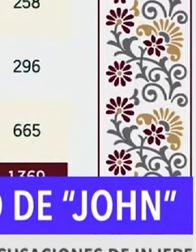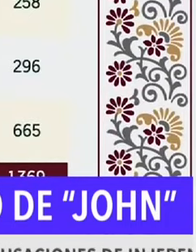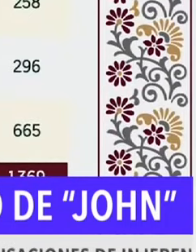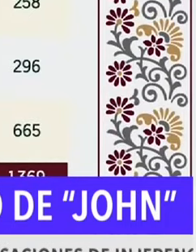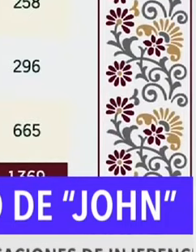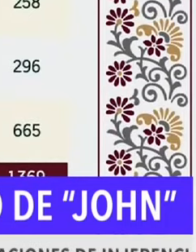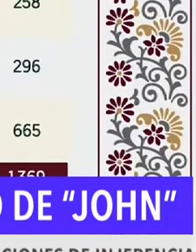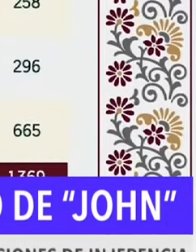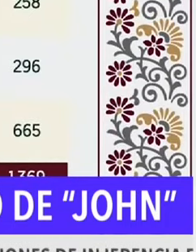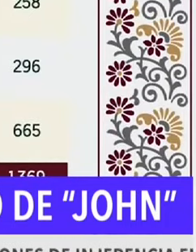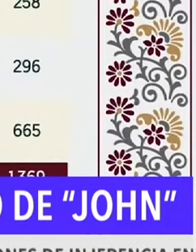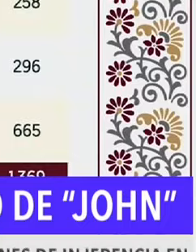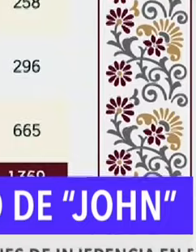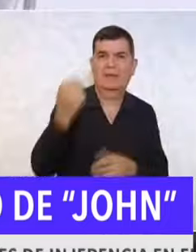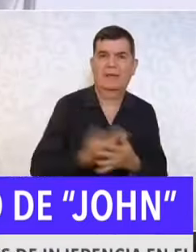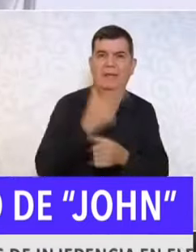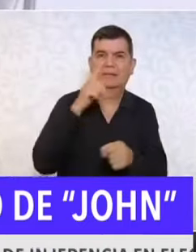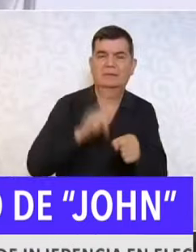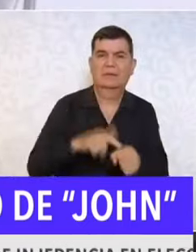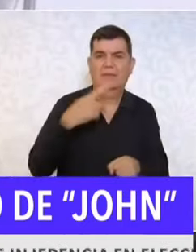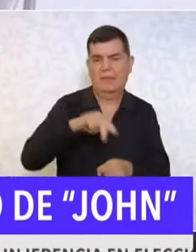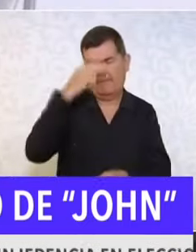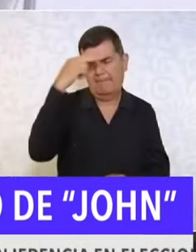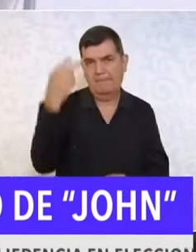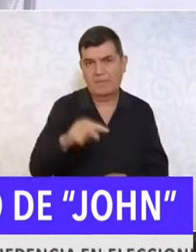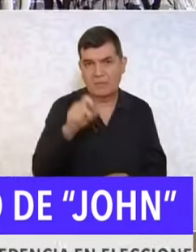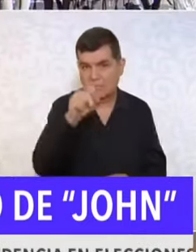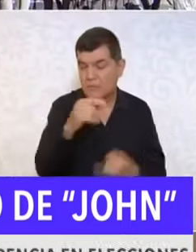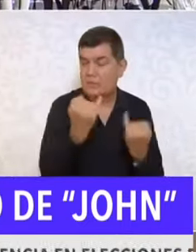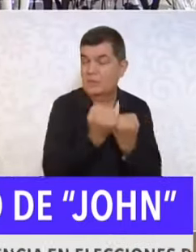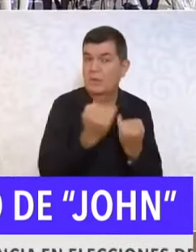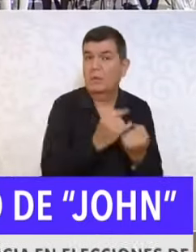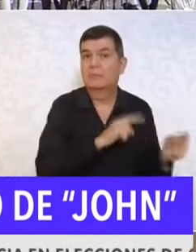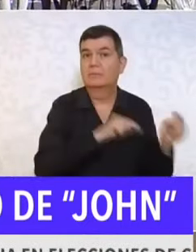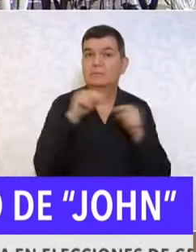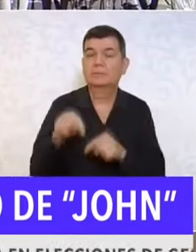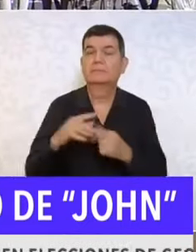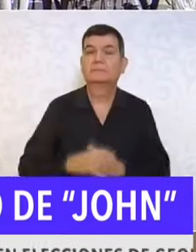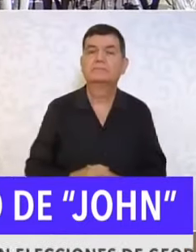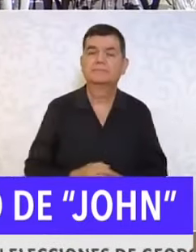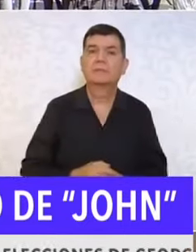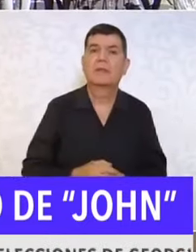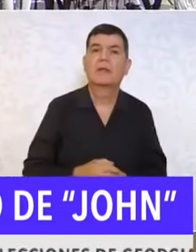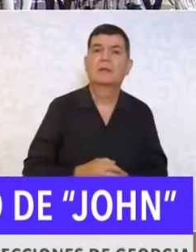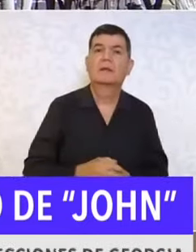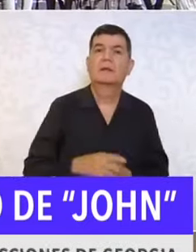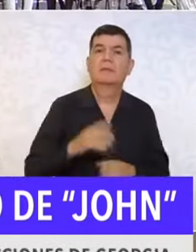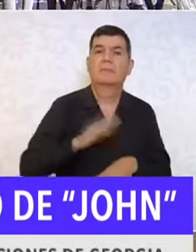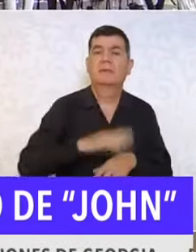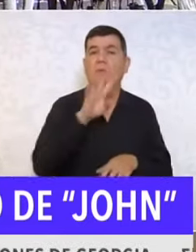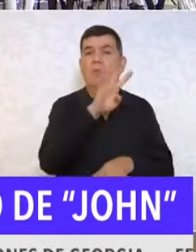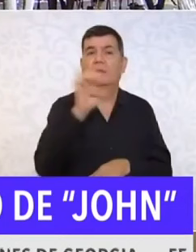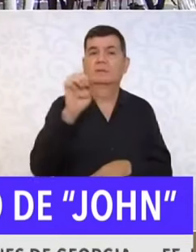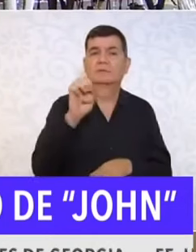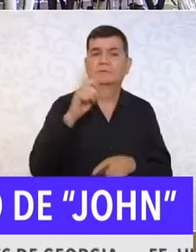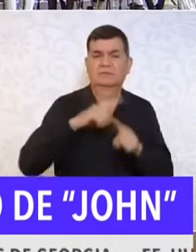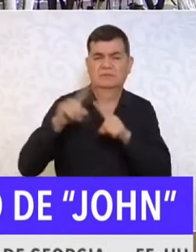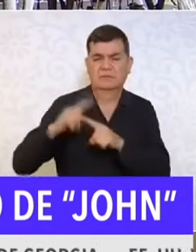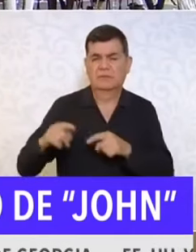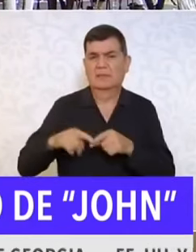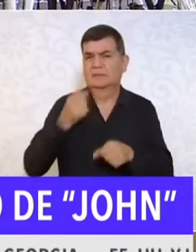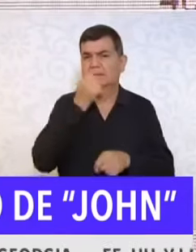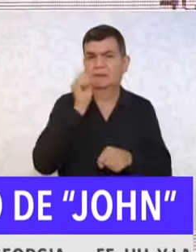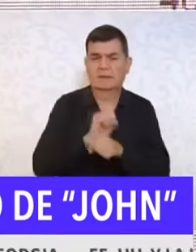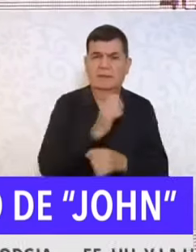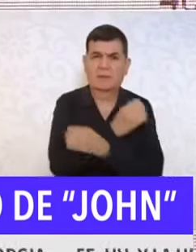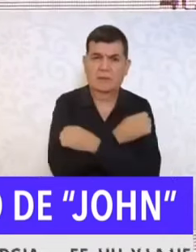John. El 2% de los alumnos se encuentra en clases en línea y en 16 planteles continúan los trabajos para retomar